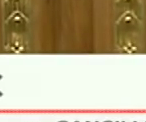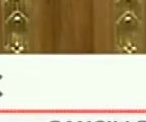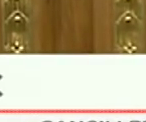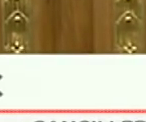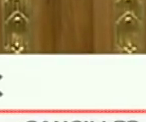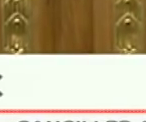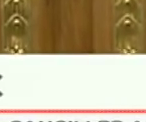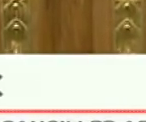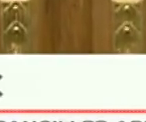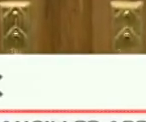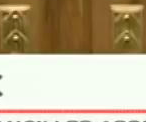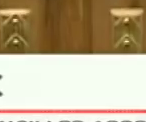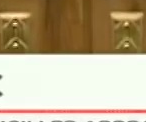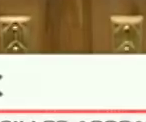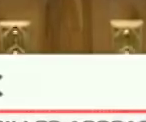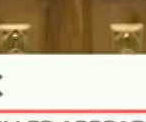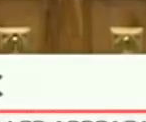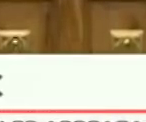del año